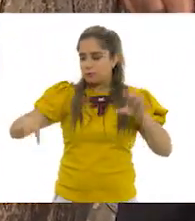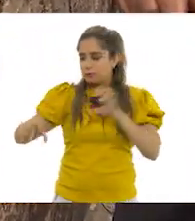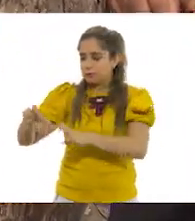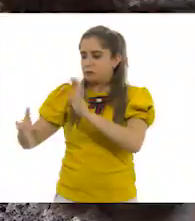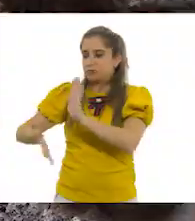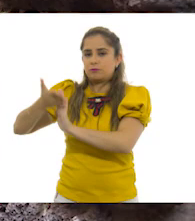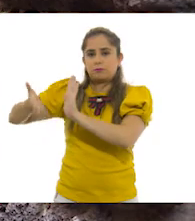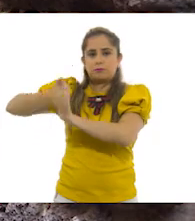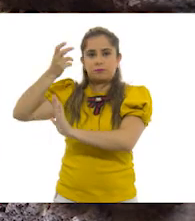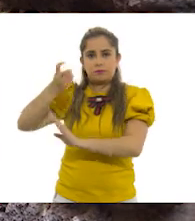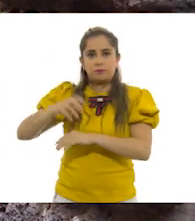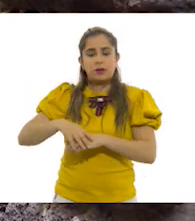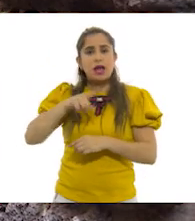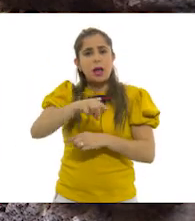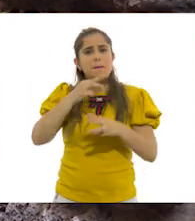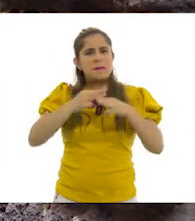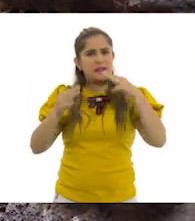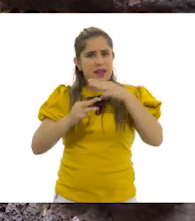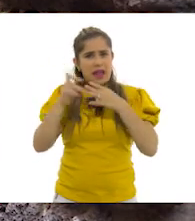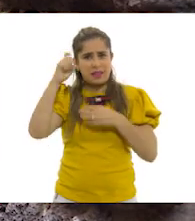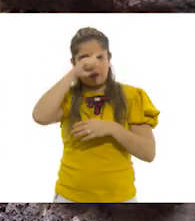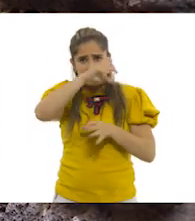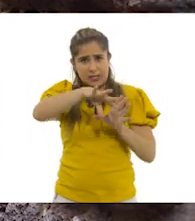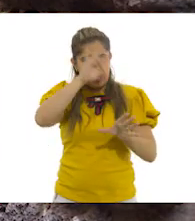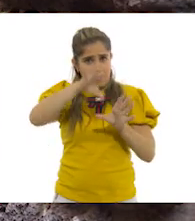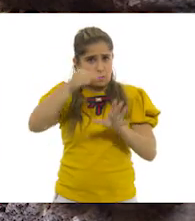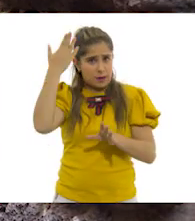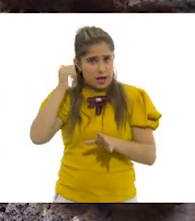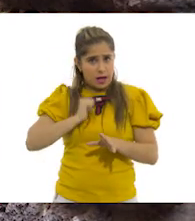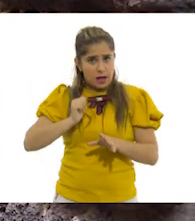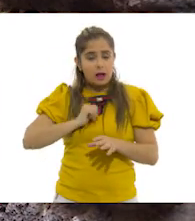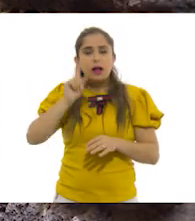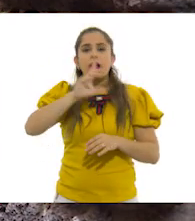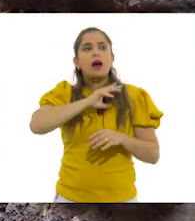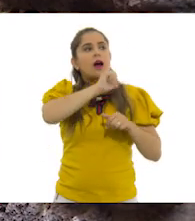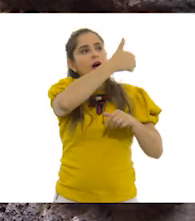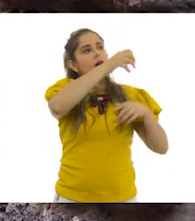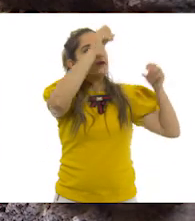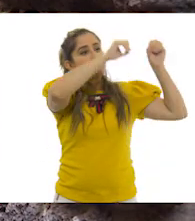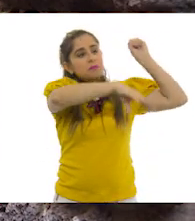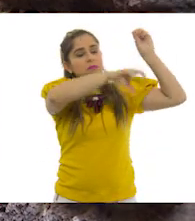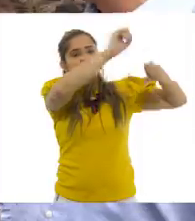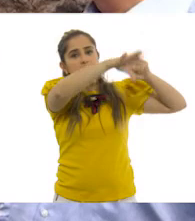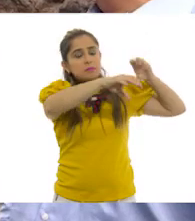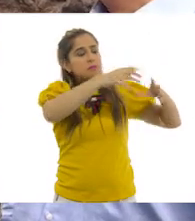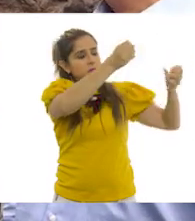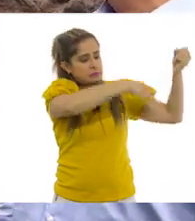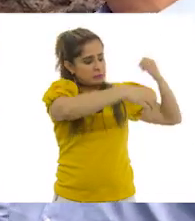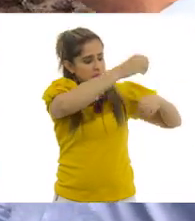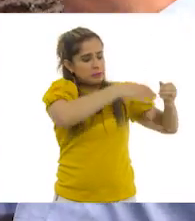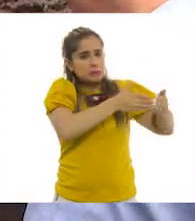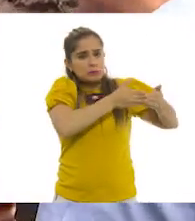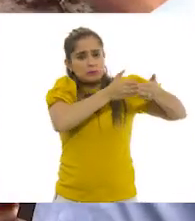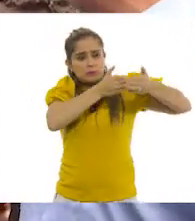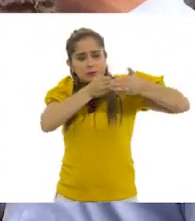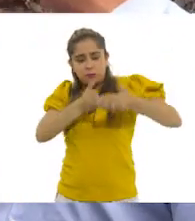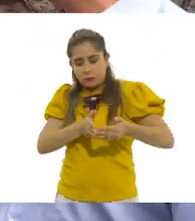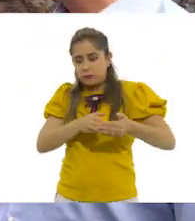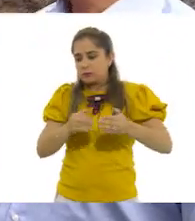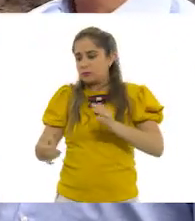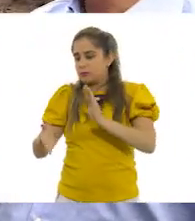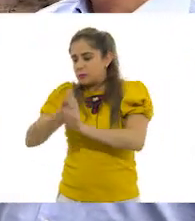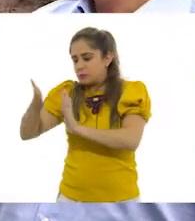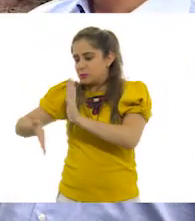todo el material o no? No. ¿O todo estaba por aquí? Bueno, lo traían desde el exterior y lo traían a través de canoas. De canoas. Sí, claro, porque es un